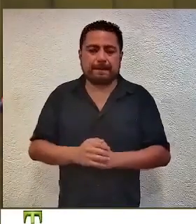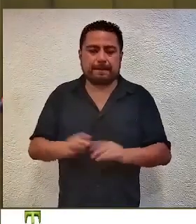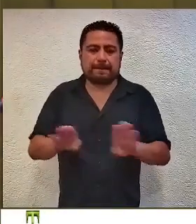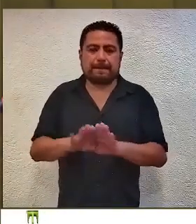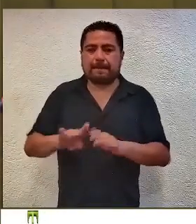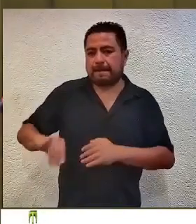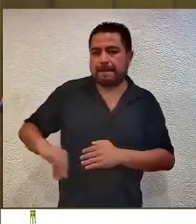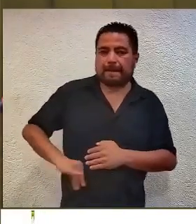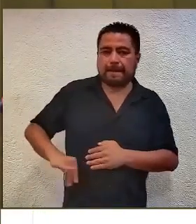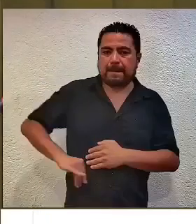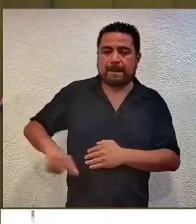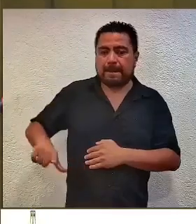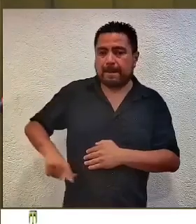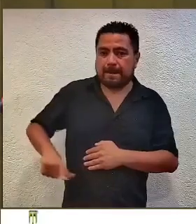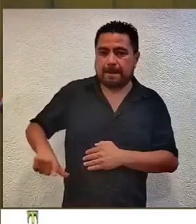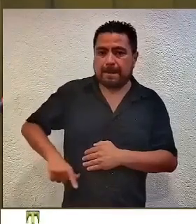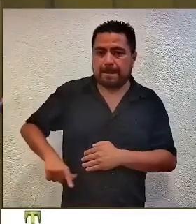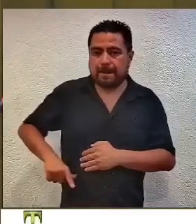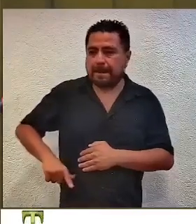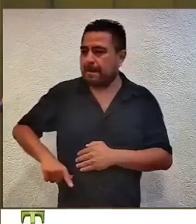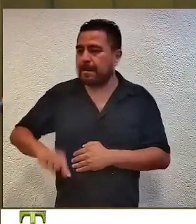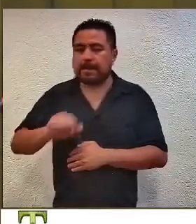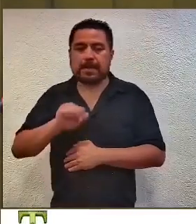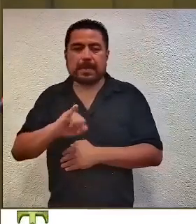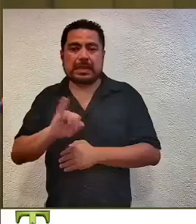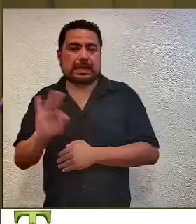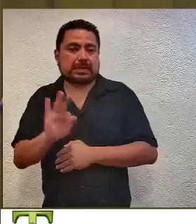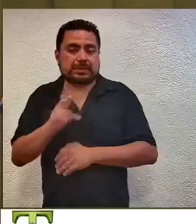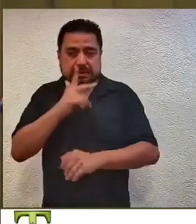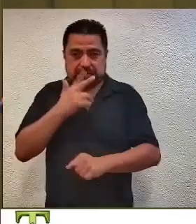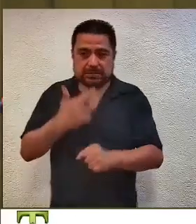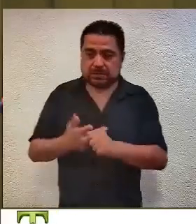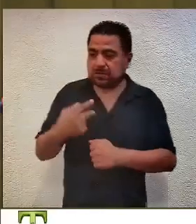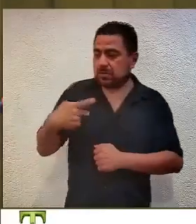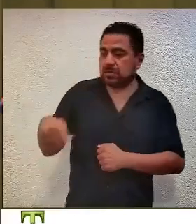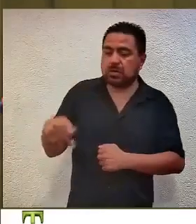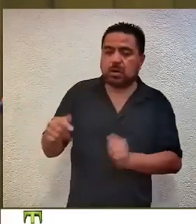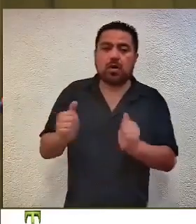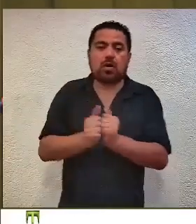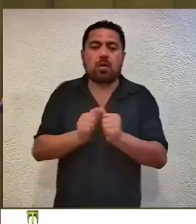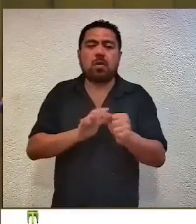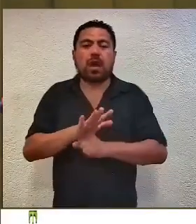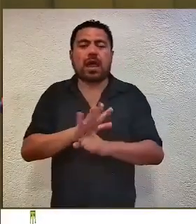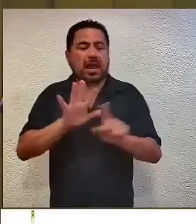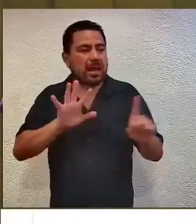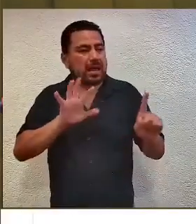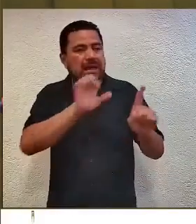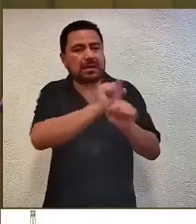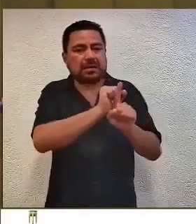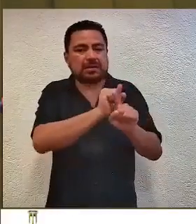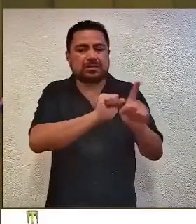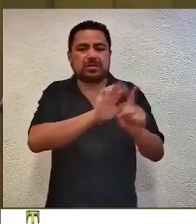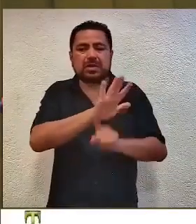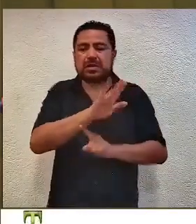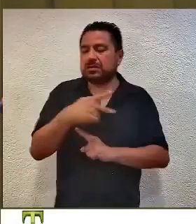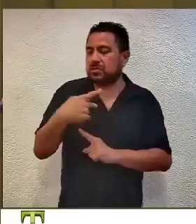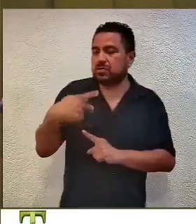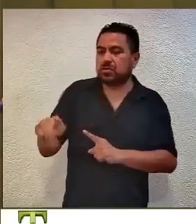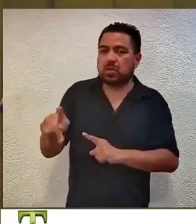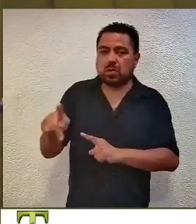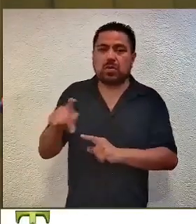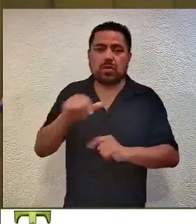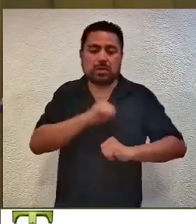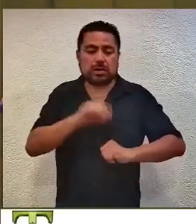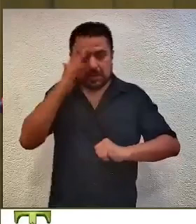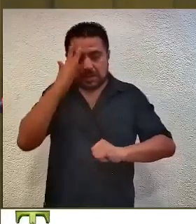interés público si es su competencia respecto al alcance de su jurisdicción